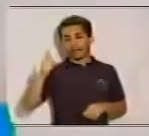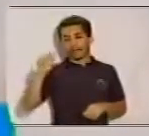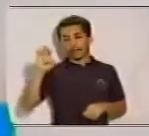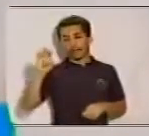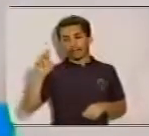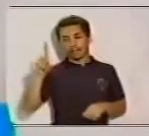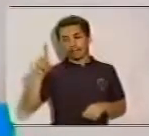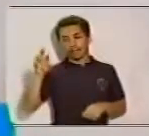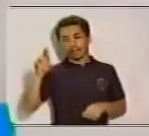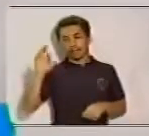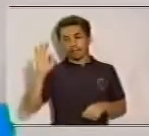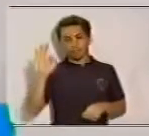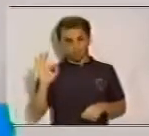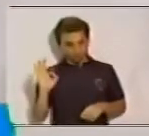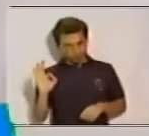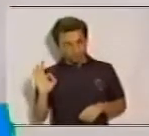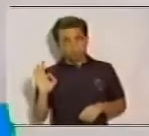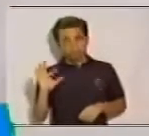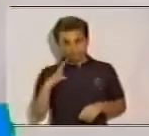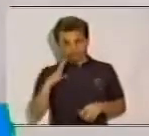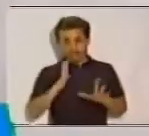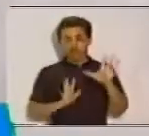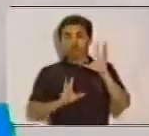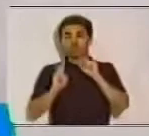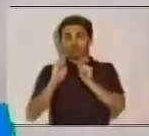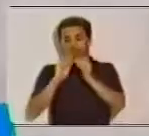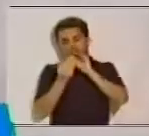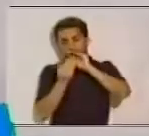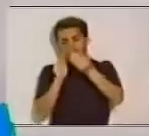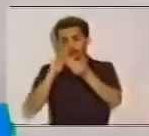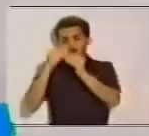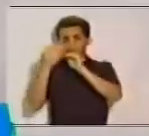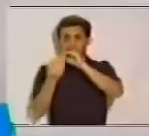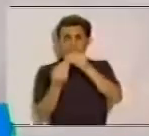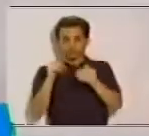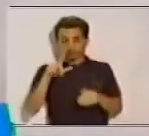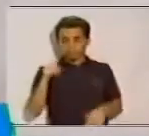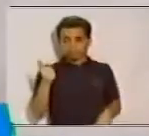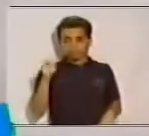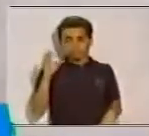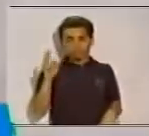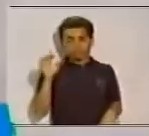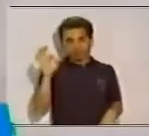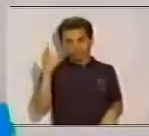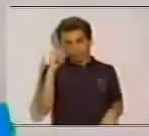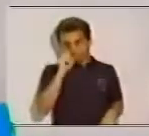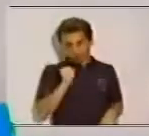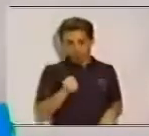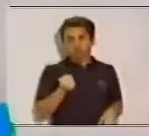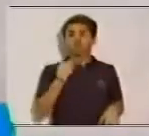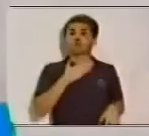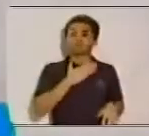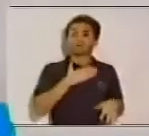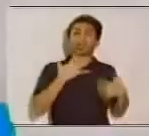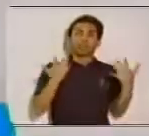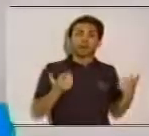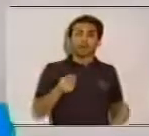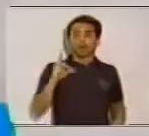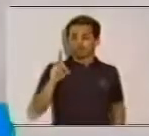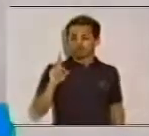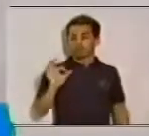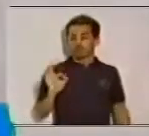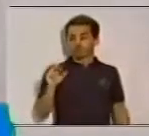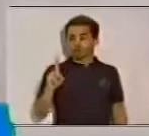Se los presento nuevamente. Tenemos entonces un dodecaedro. ¿Lo han visto en alguna